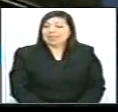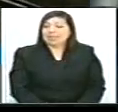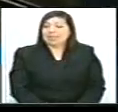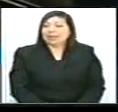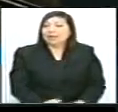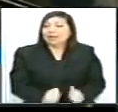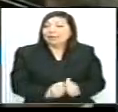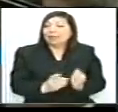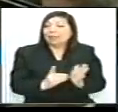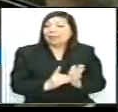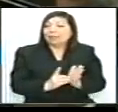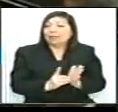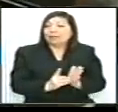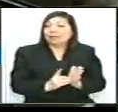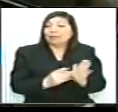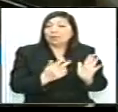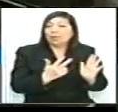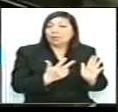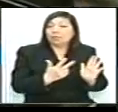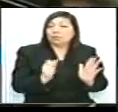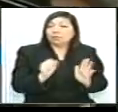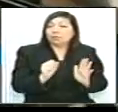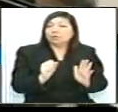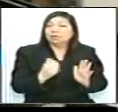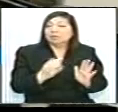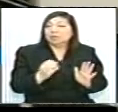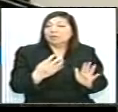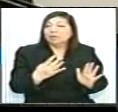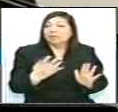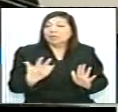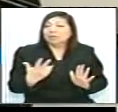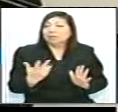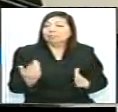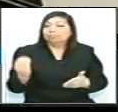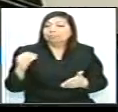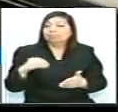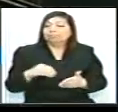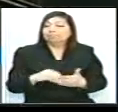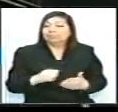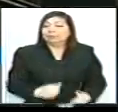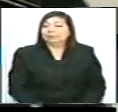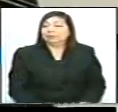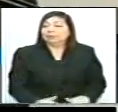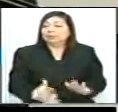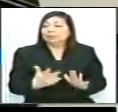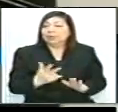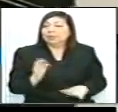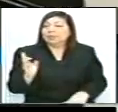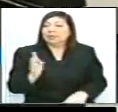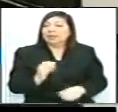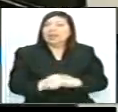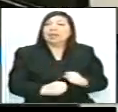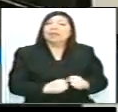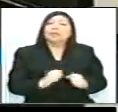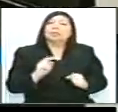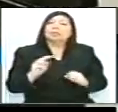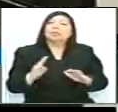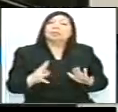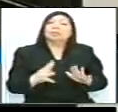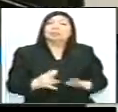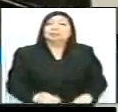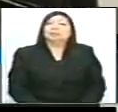Con el Decreto Supremo 088, que permitió la interdicción el 18 de febrero del